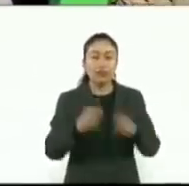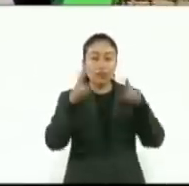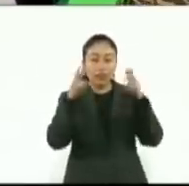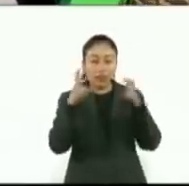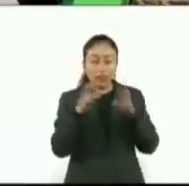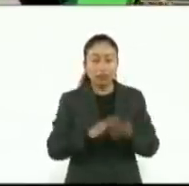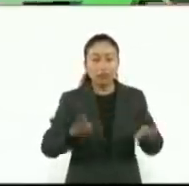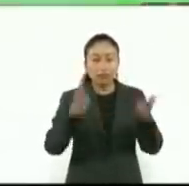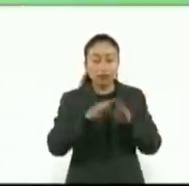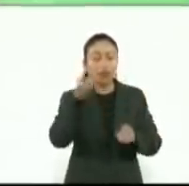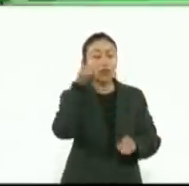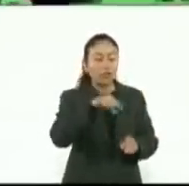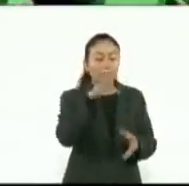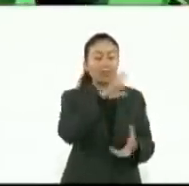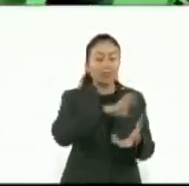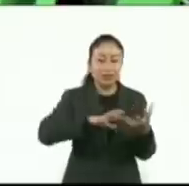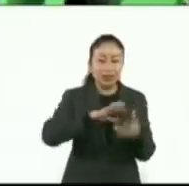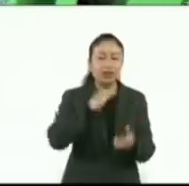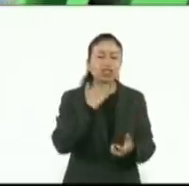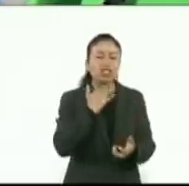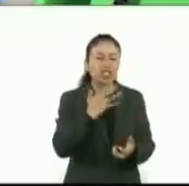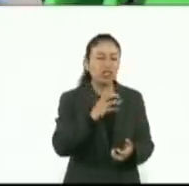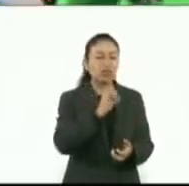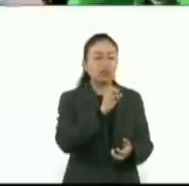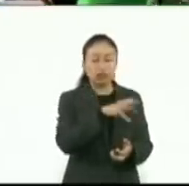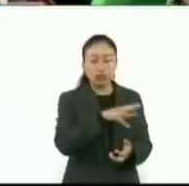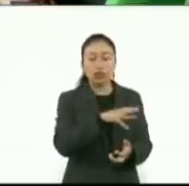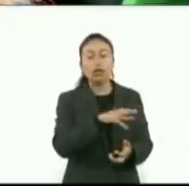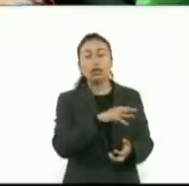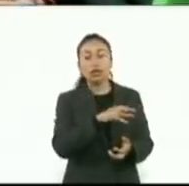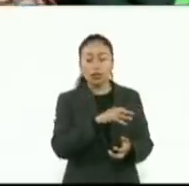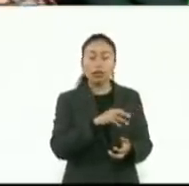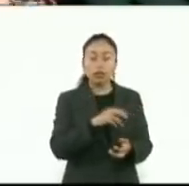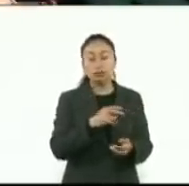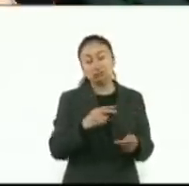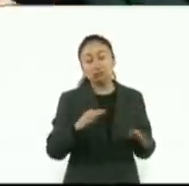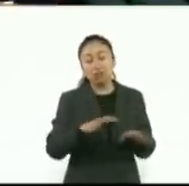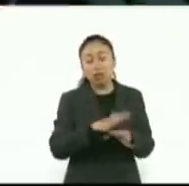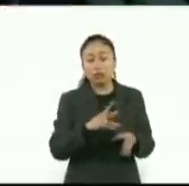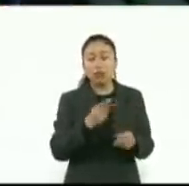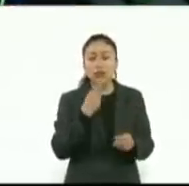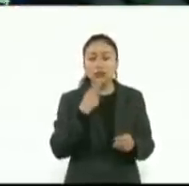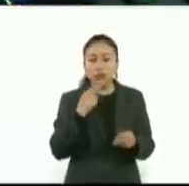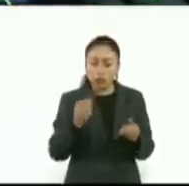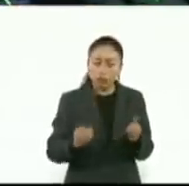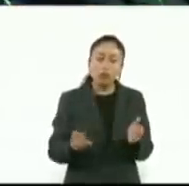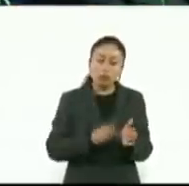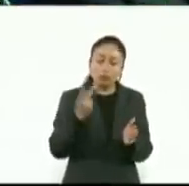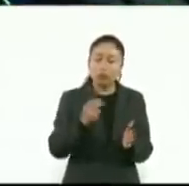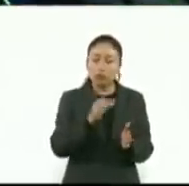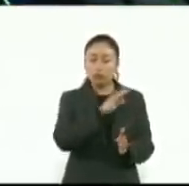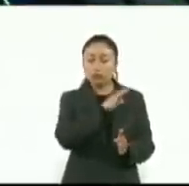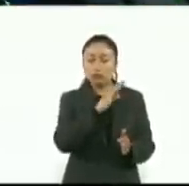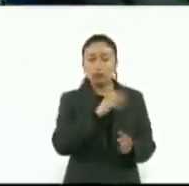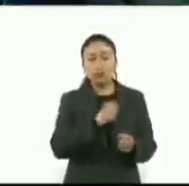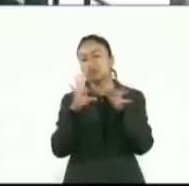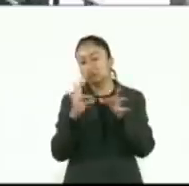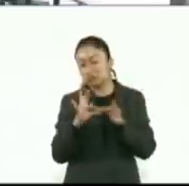basura orgánica, y ahí fue donde decidimos hacer este proyecto con el Instituto de Ingeniería de la